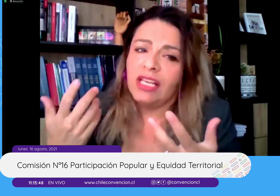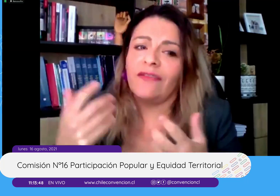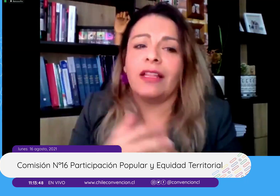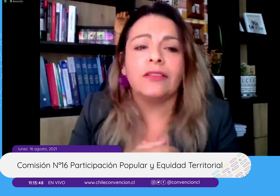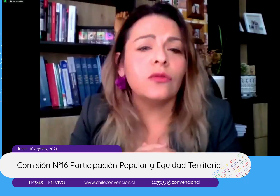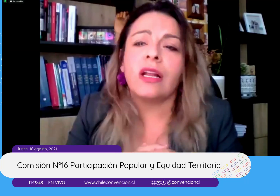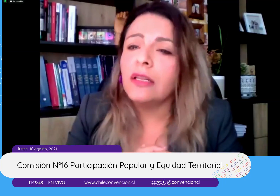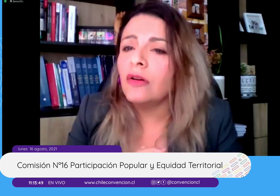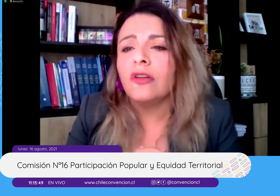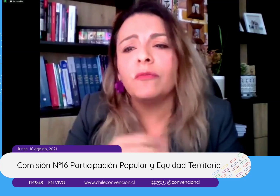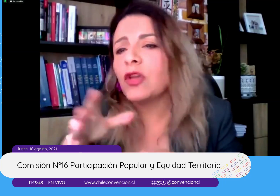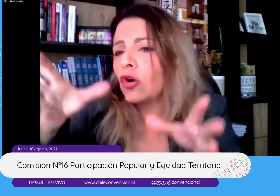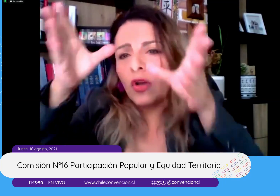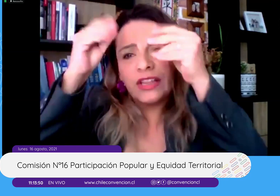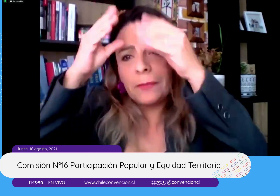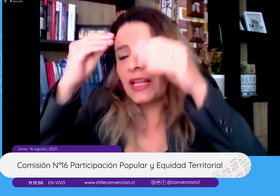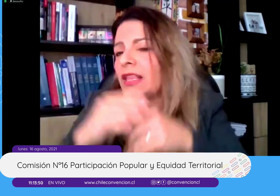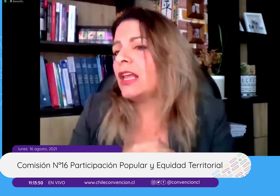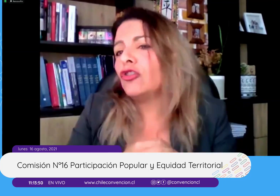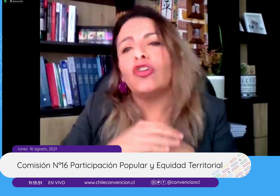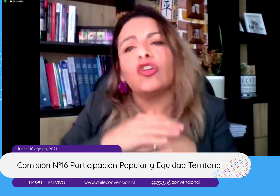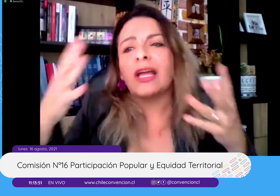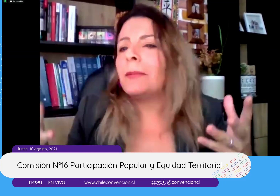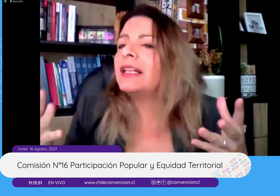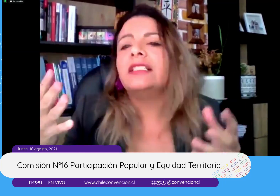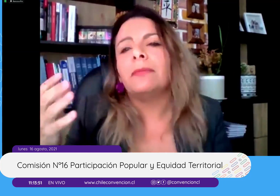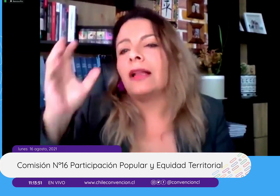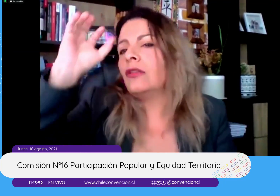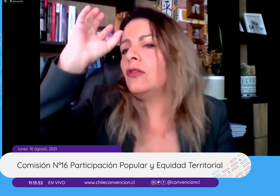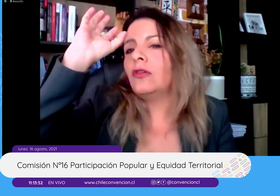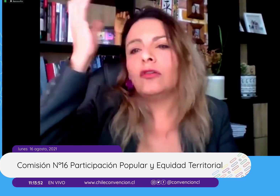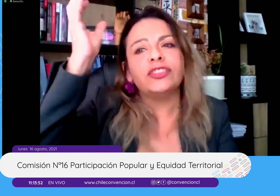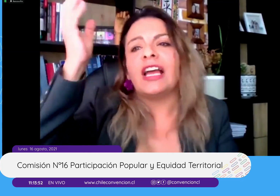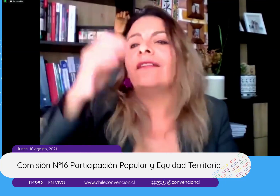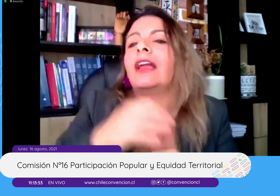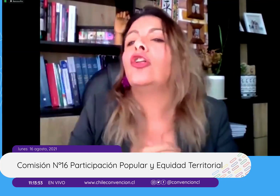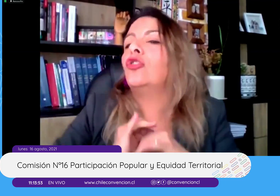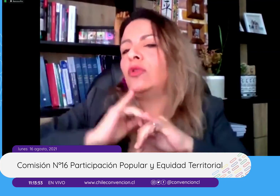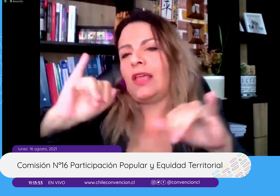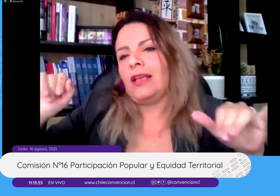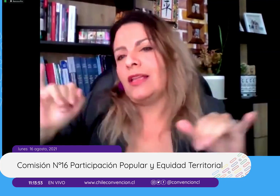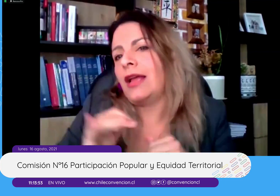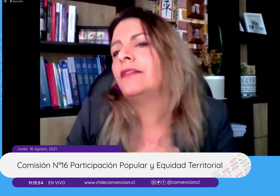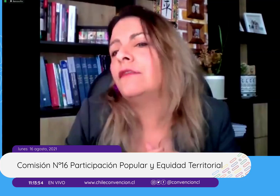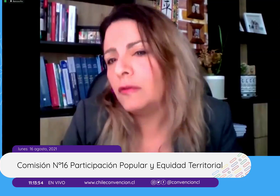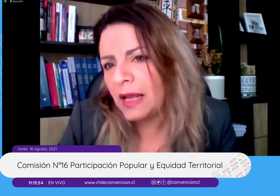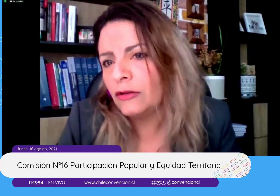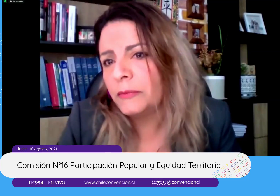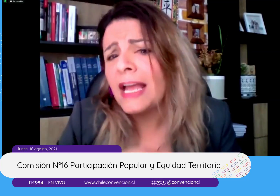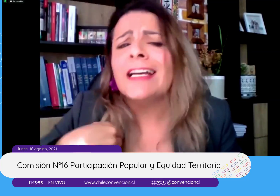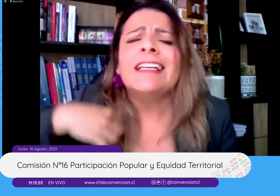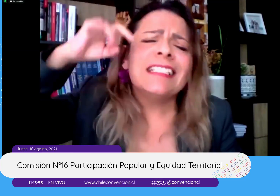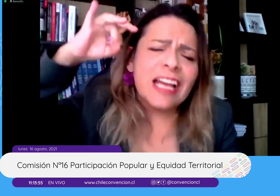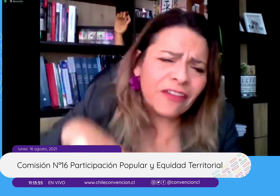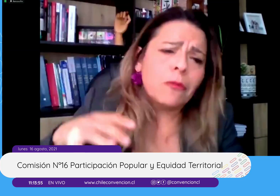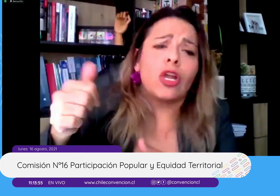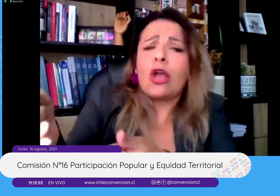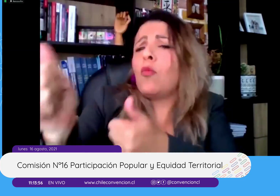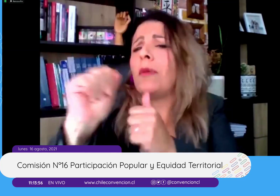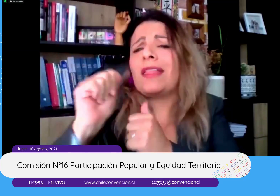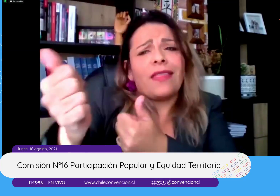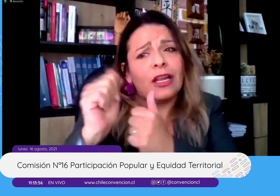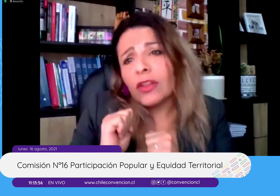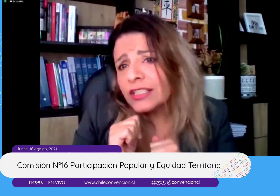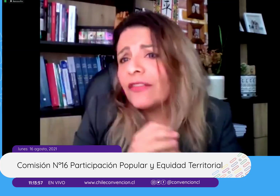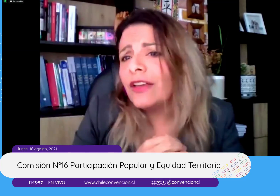discapacidad auditiva de su territorio no está aprendiendo, no está participando, no sabe lo que ustedes están informando. Sabemos